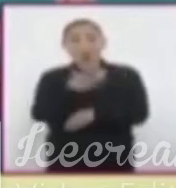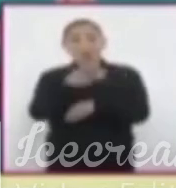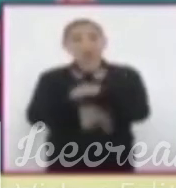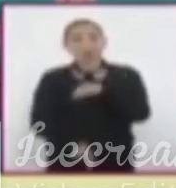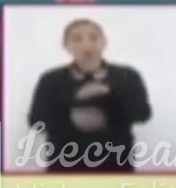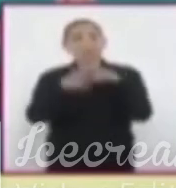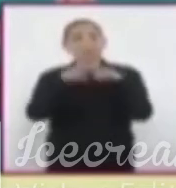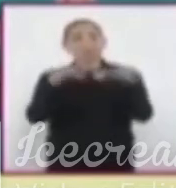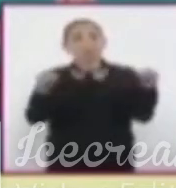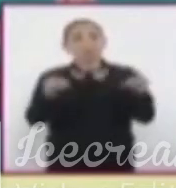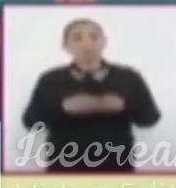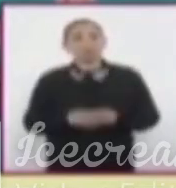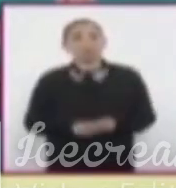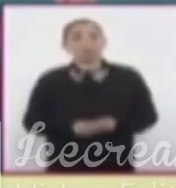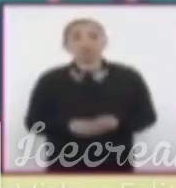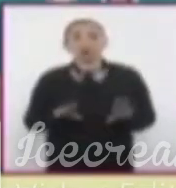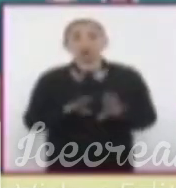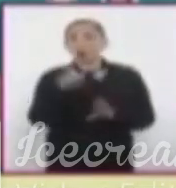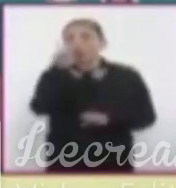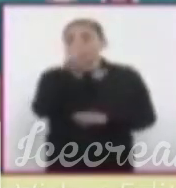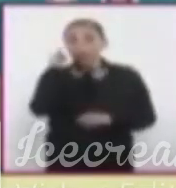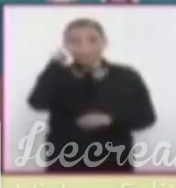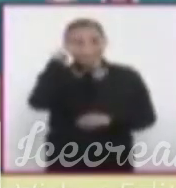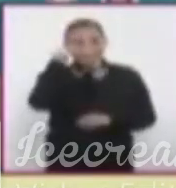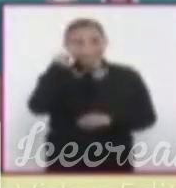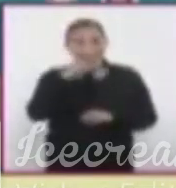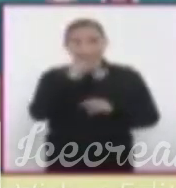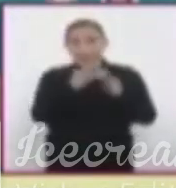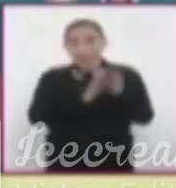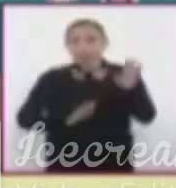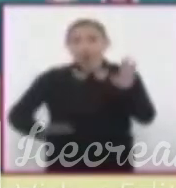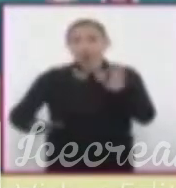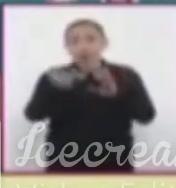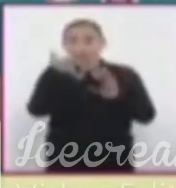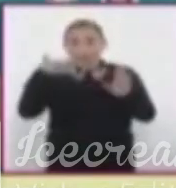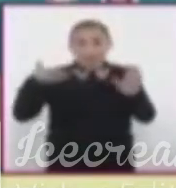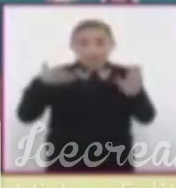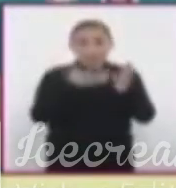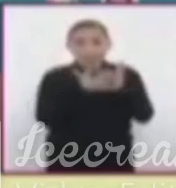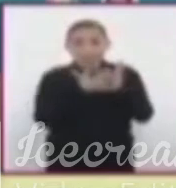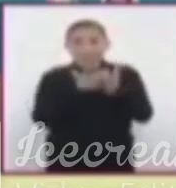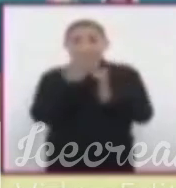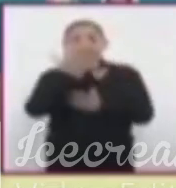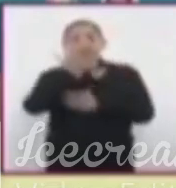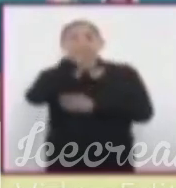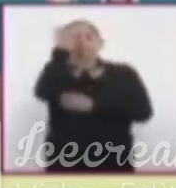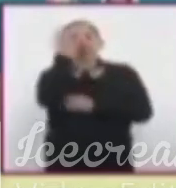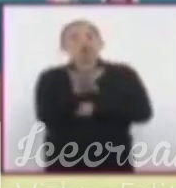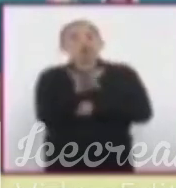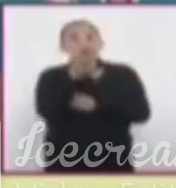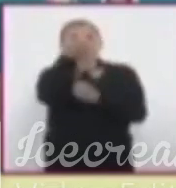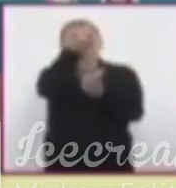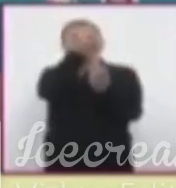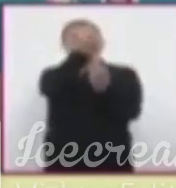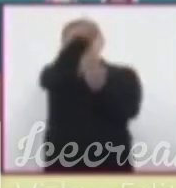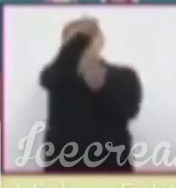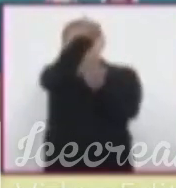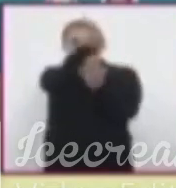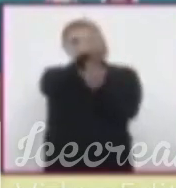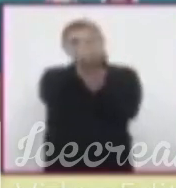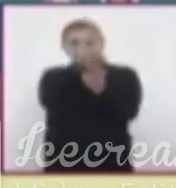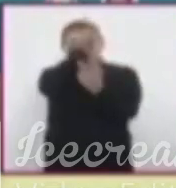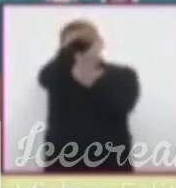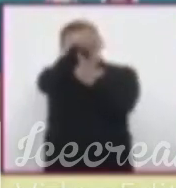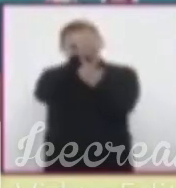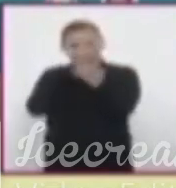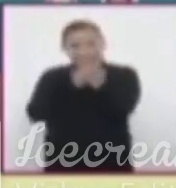de extinción. Como las lenguas indígenas en el mundo son 6,000 y el 50% es la mitad,